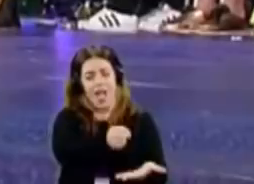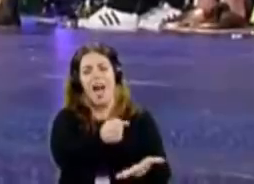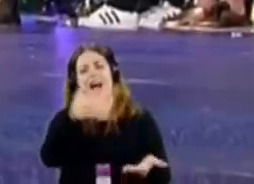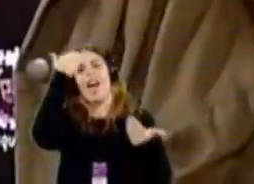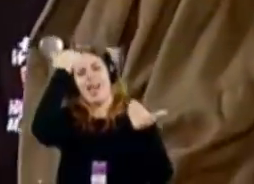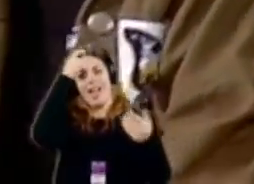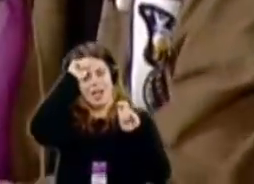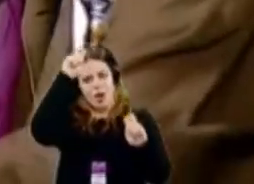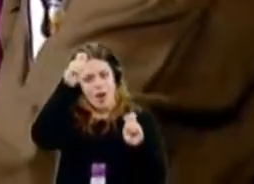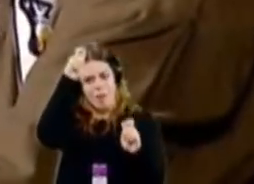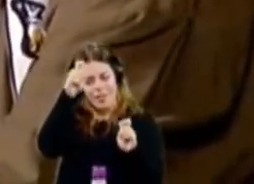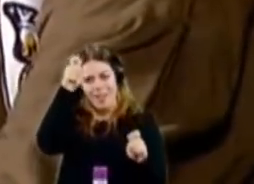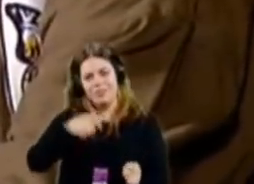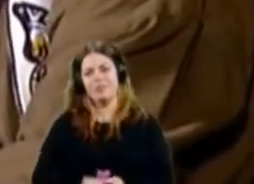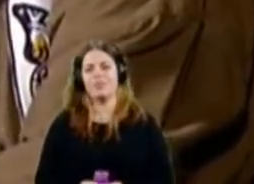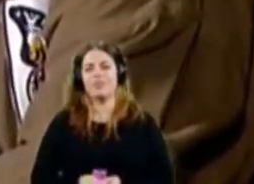chicos!